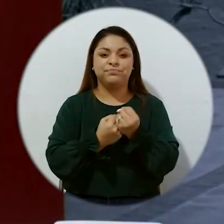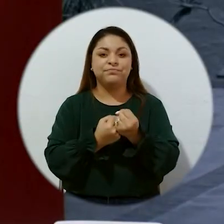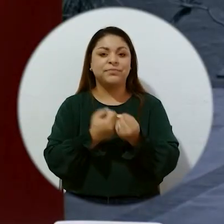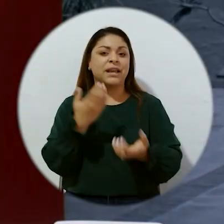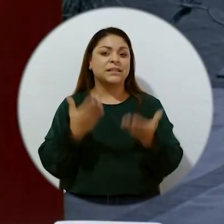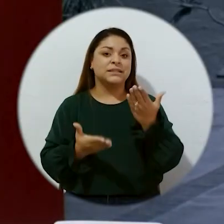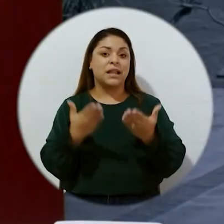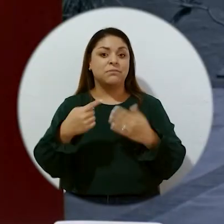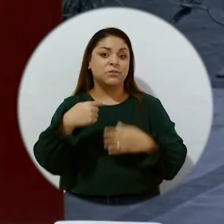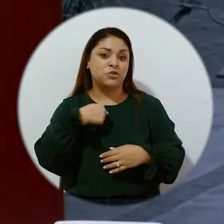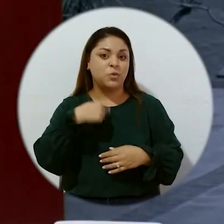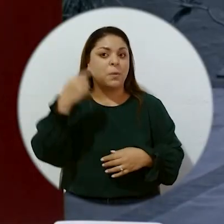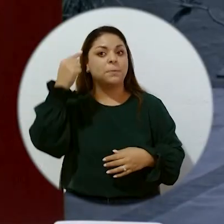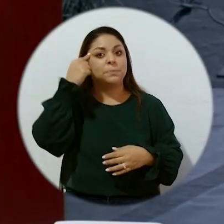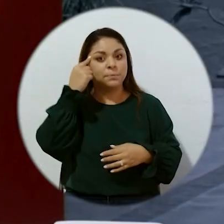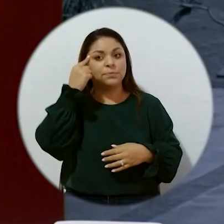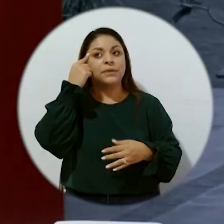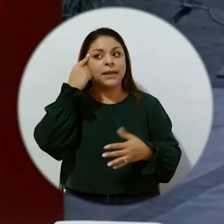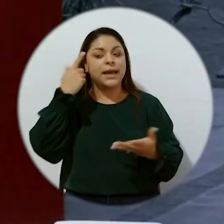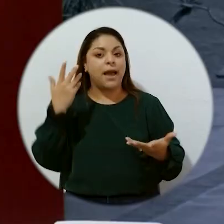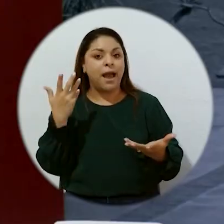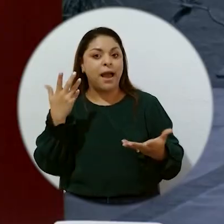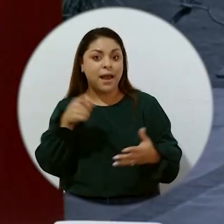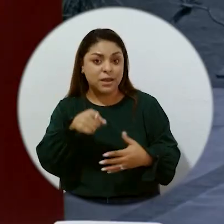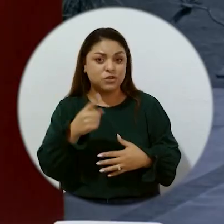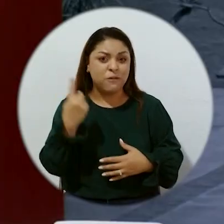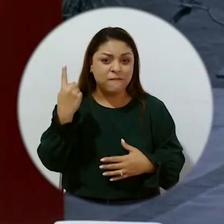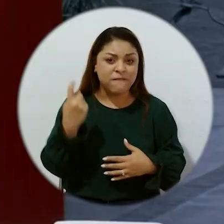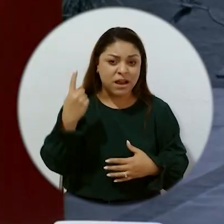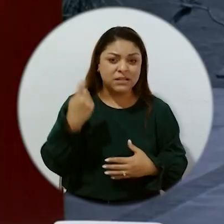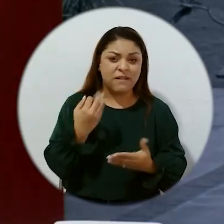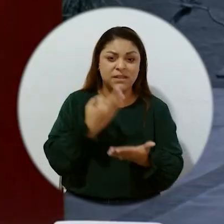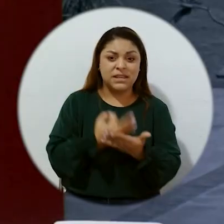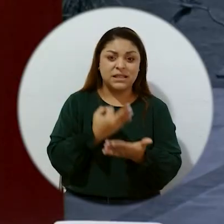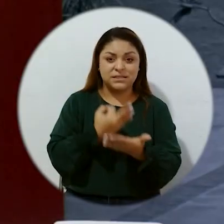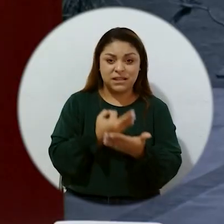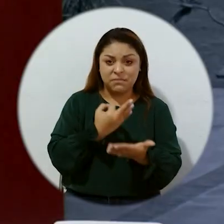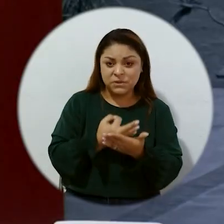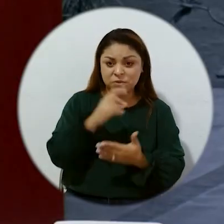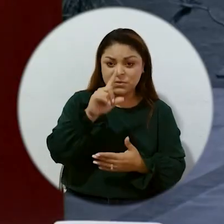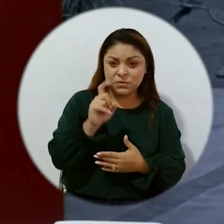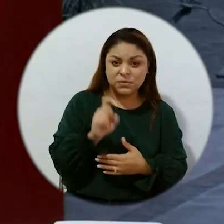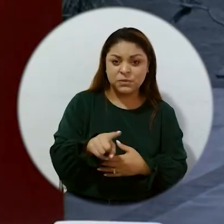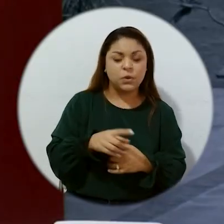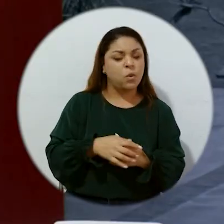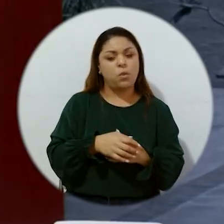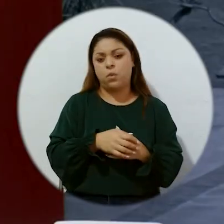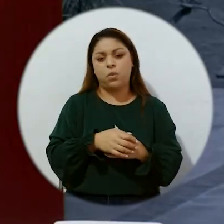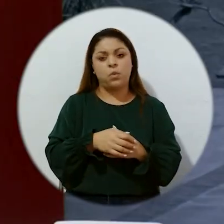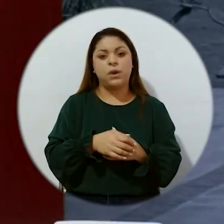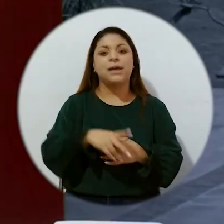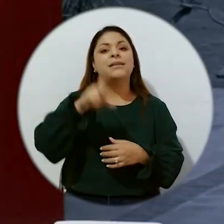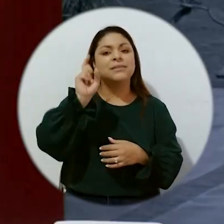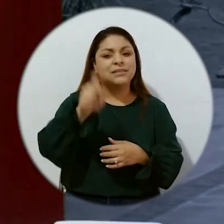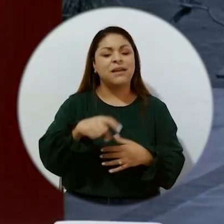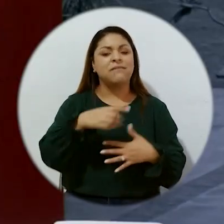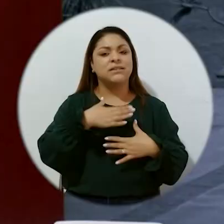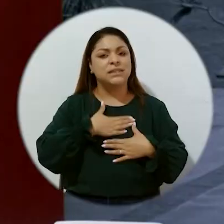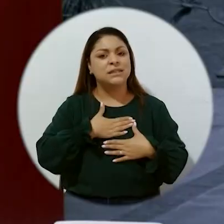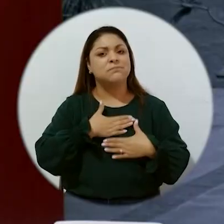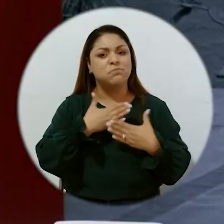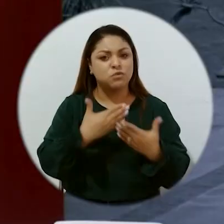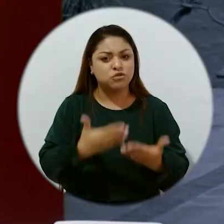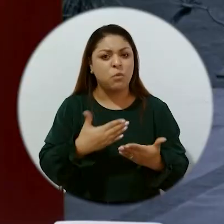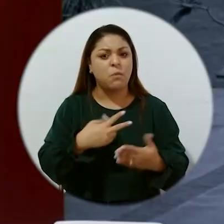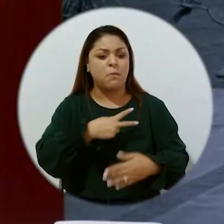vez yo diría esto, ¿verdad? Y alguien diría, es falta de financiamiento, no, es falta de